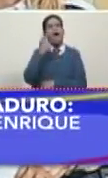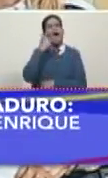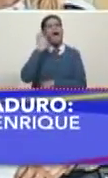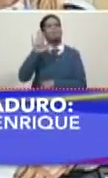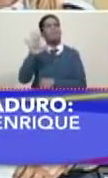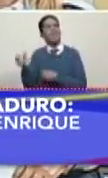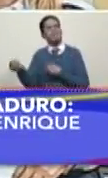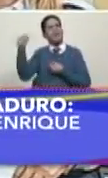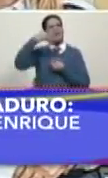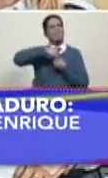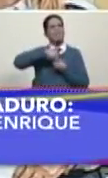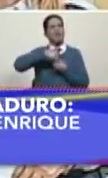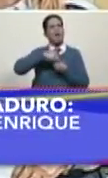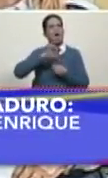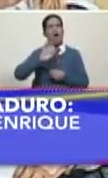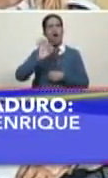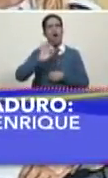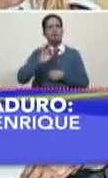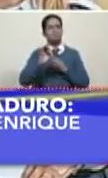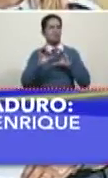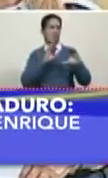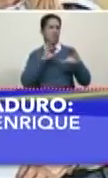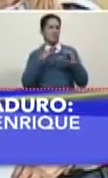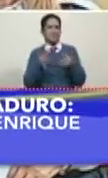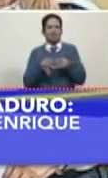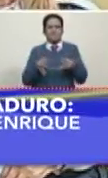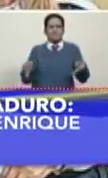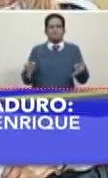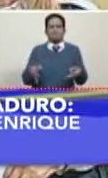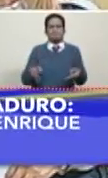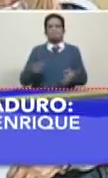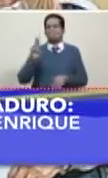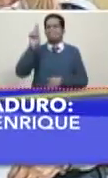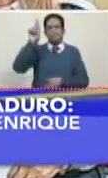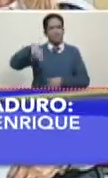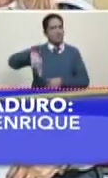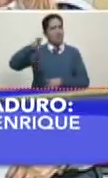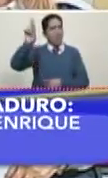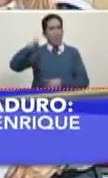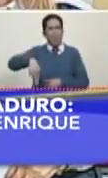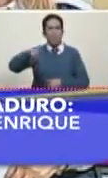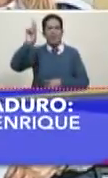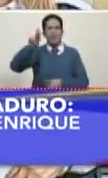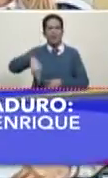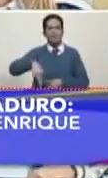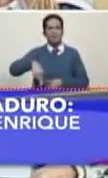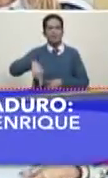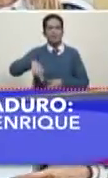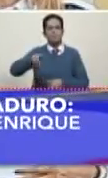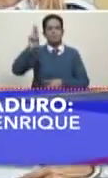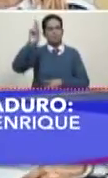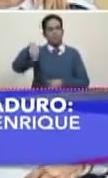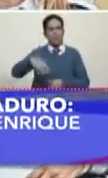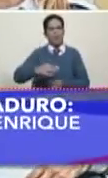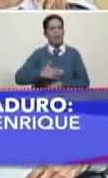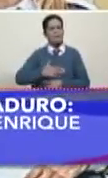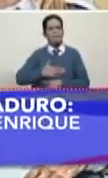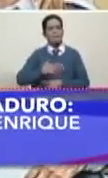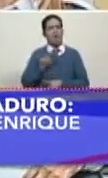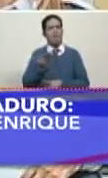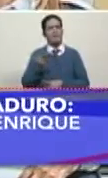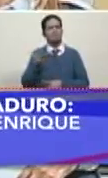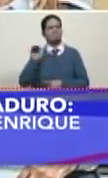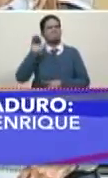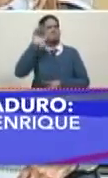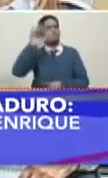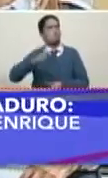con agresión diplomática. Nunca, jamás han podido ni podrán